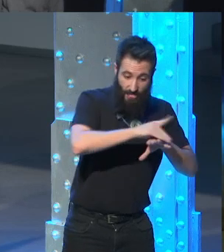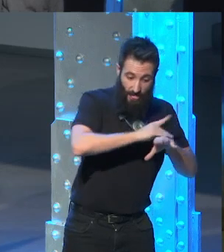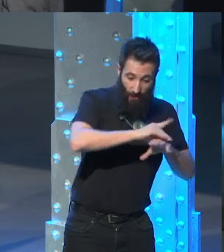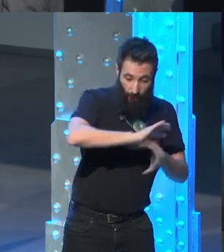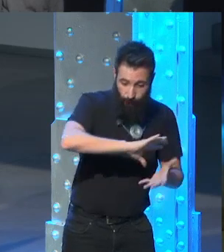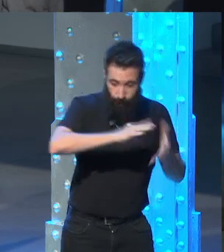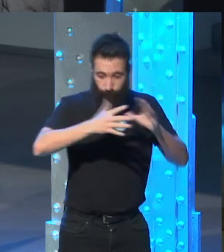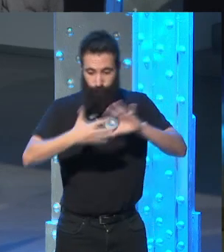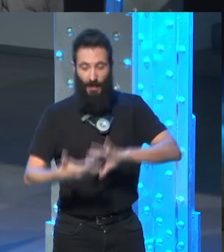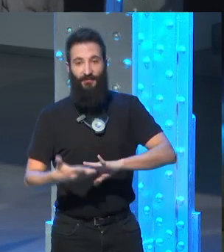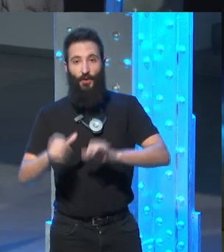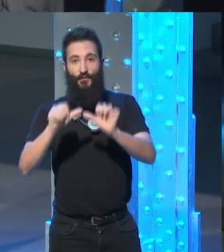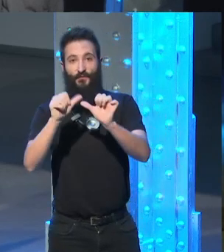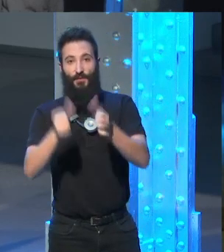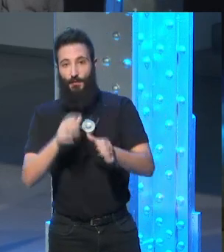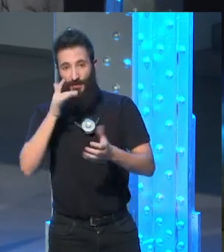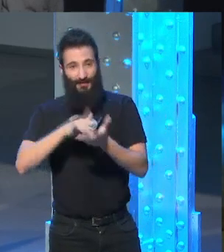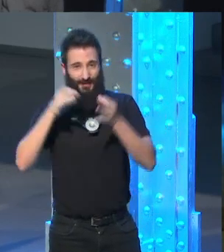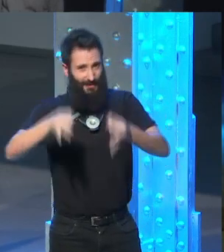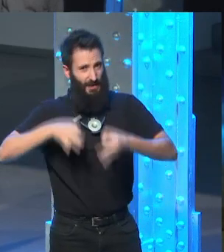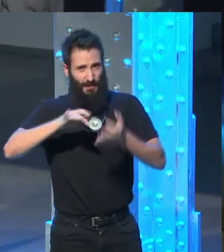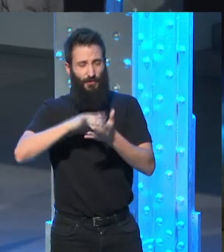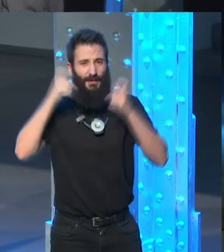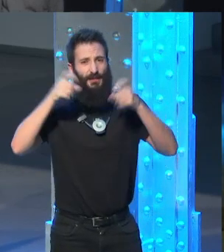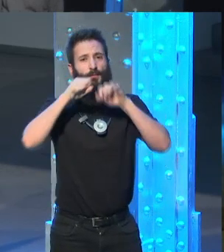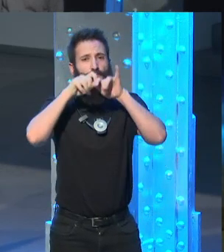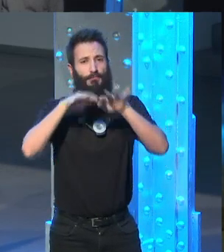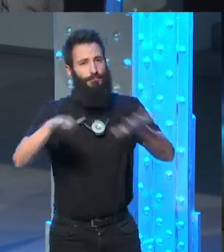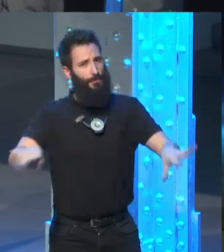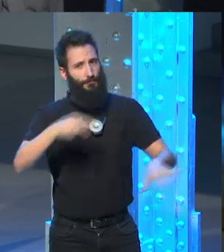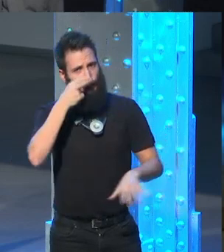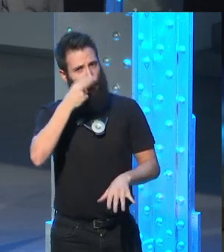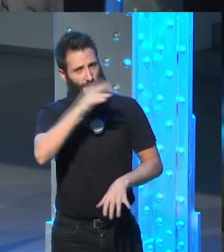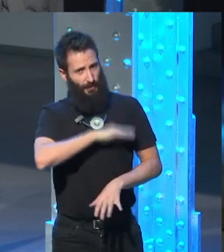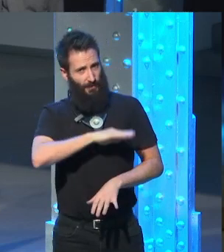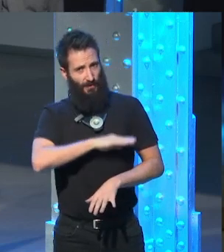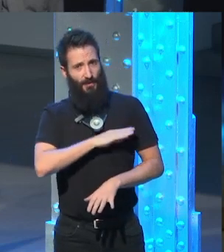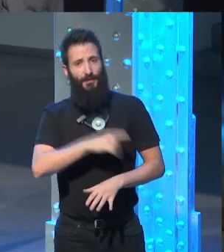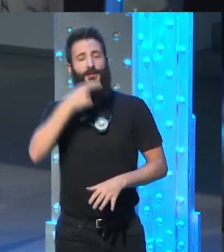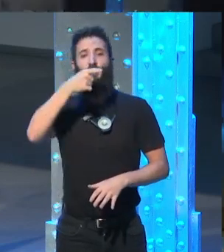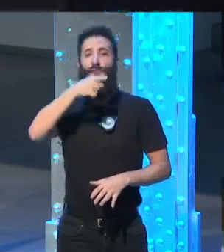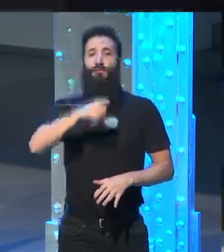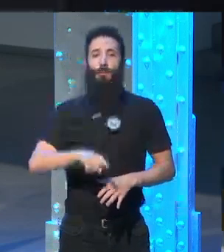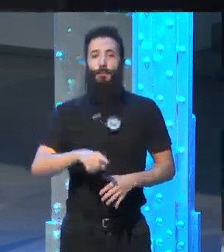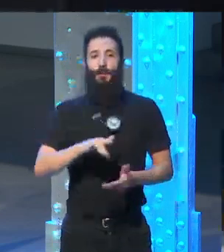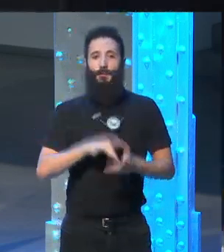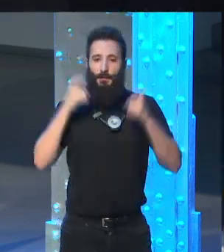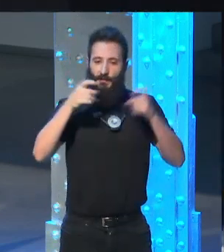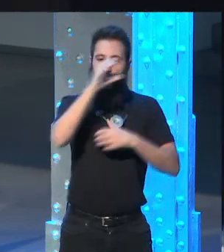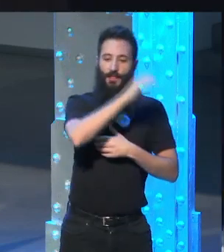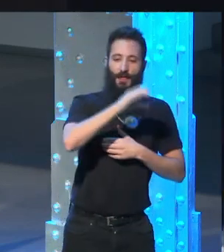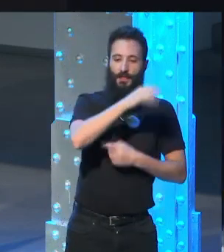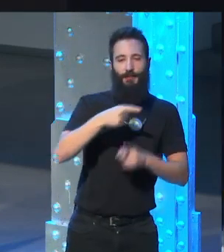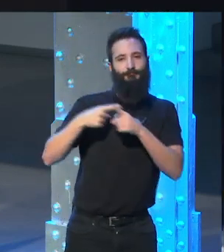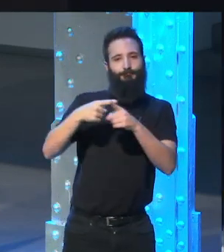forma, porque siempre también me interesó mucho la difusión, me interesó mucho tratar de compartir la